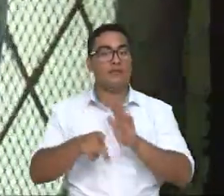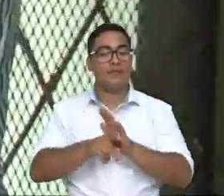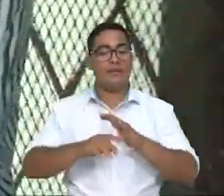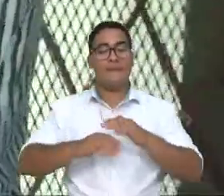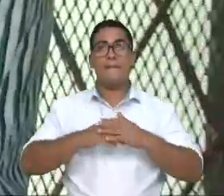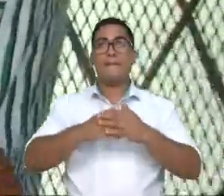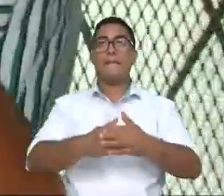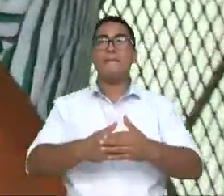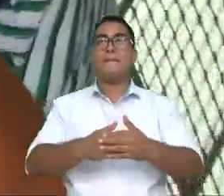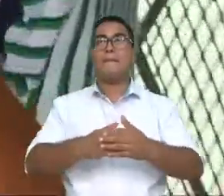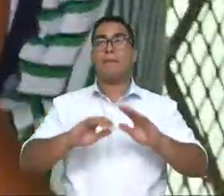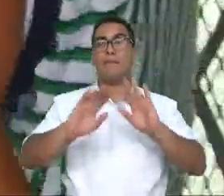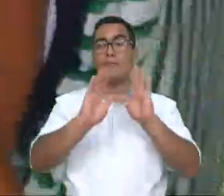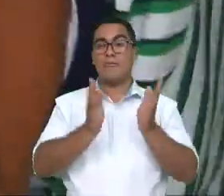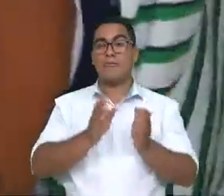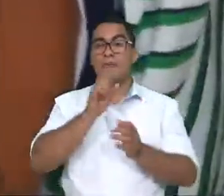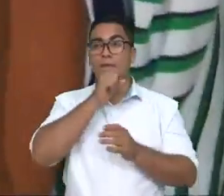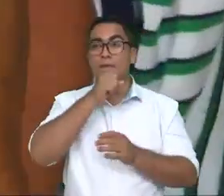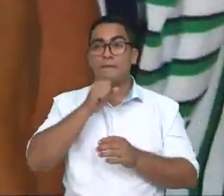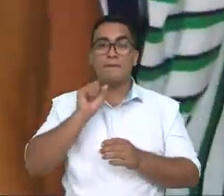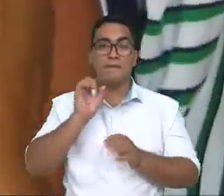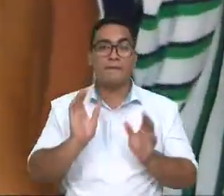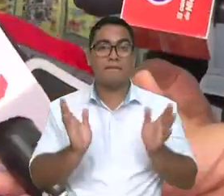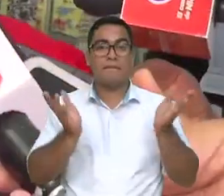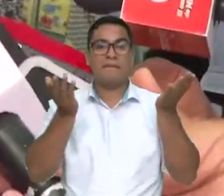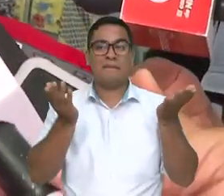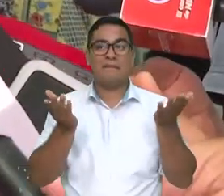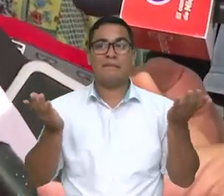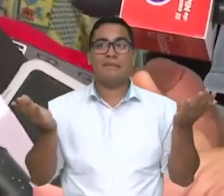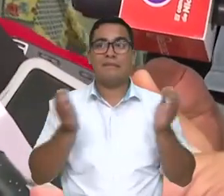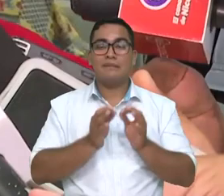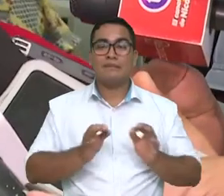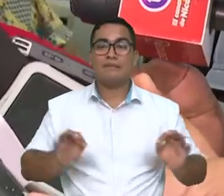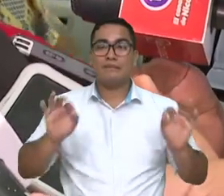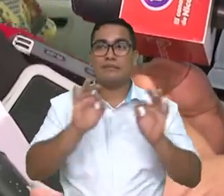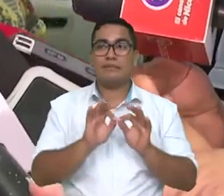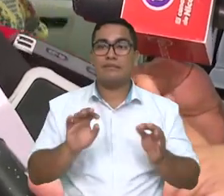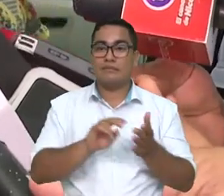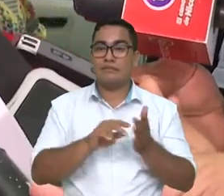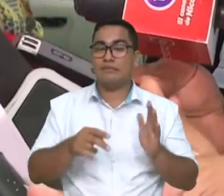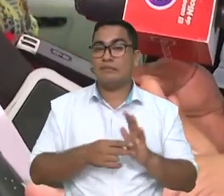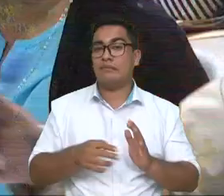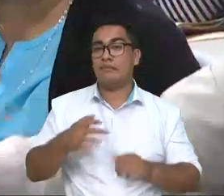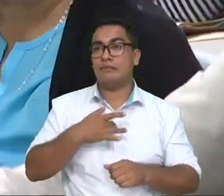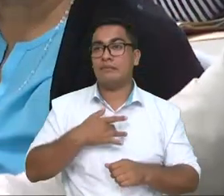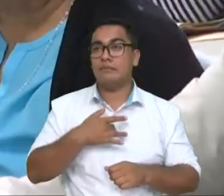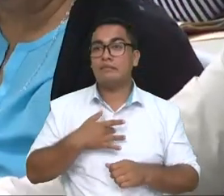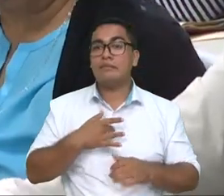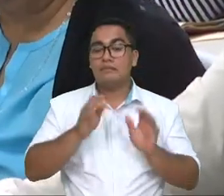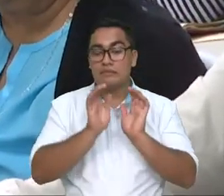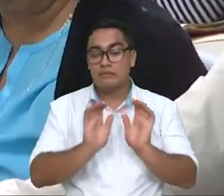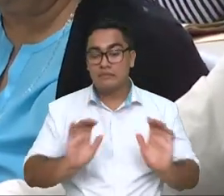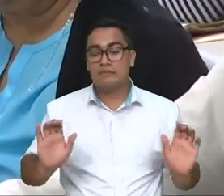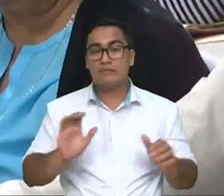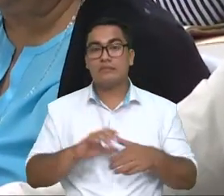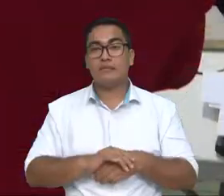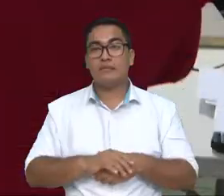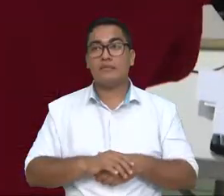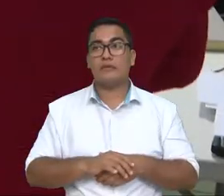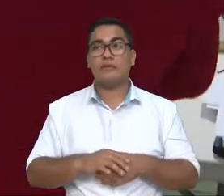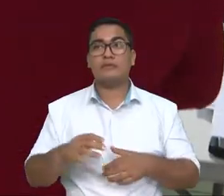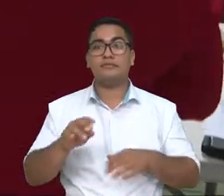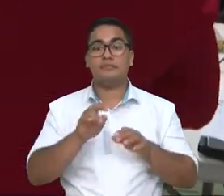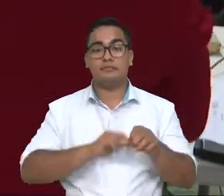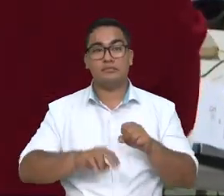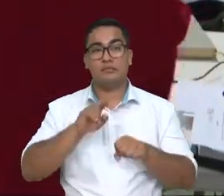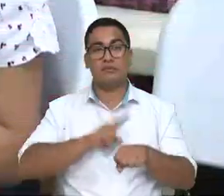embarazadas, adultos mayores y también llevarle estos otros insumos que son necesarios para los niños. La promoción de jornadas